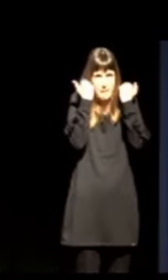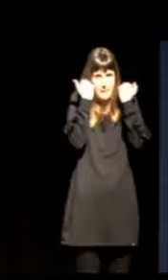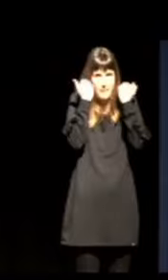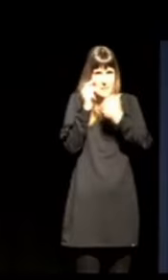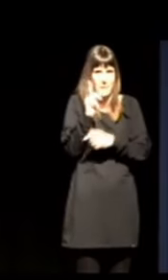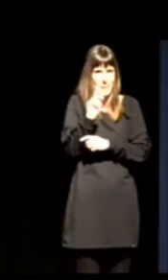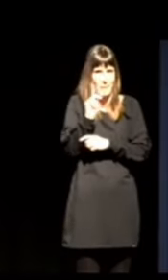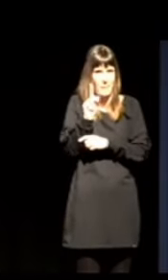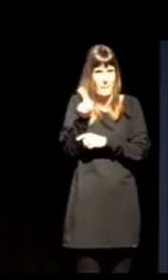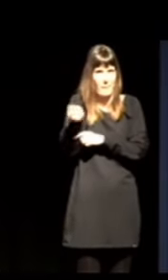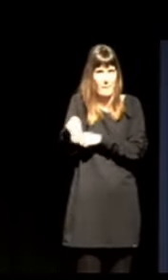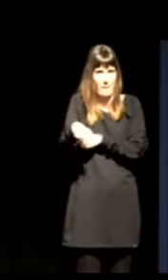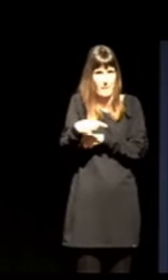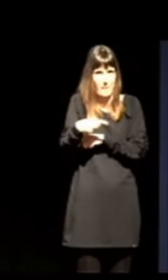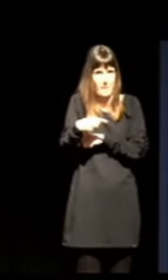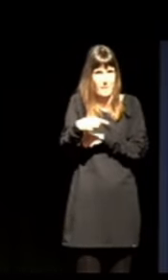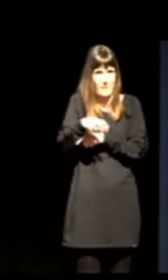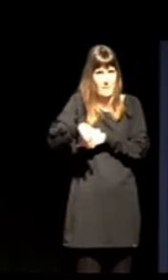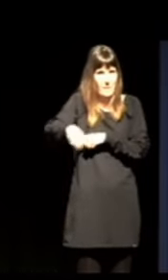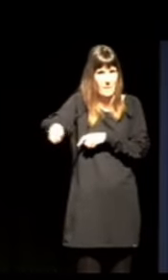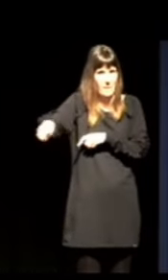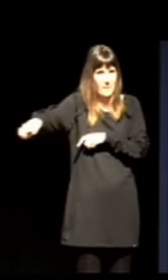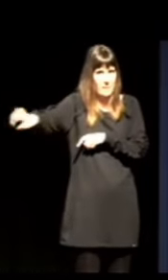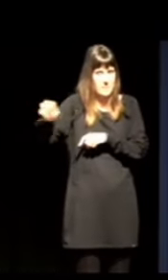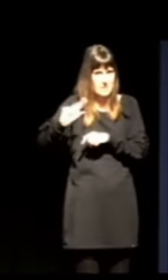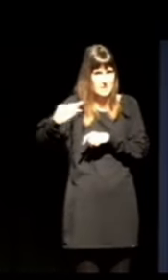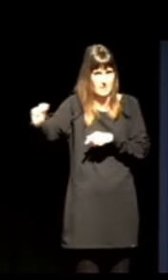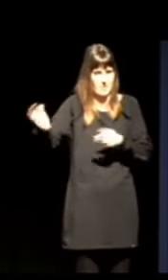cola entre las piernas y hace así.